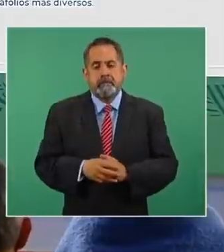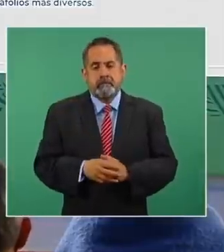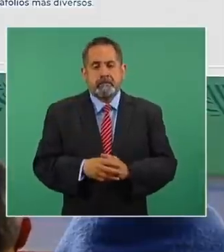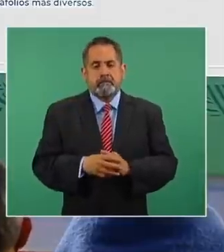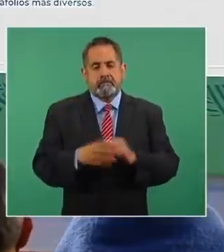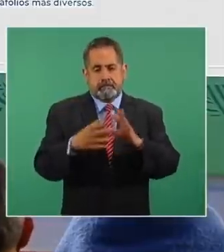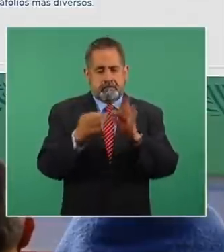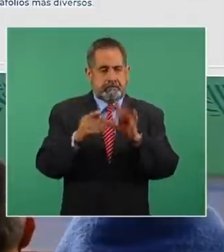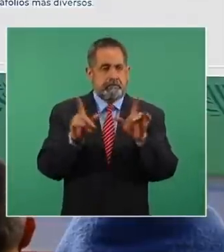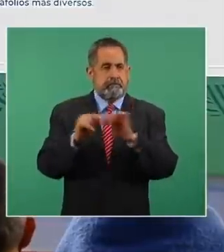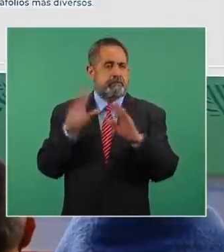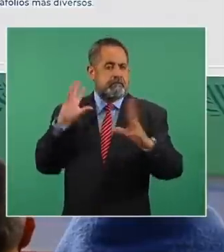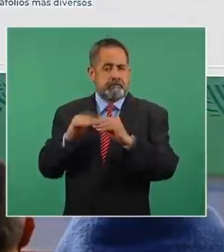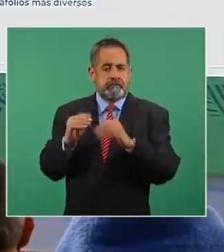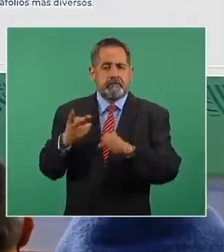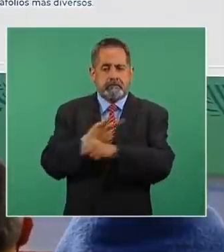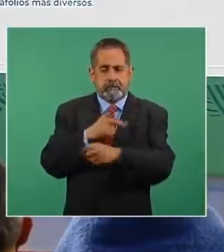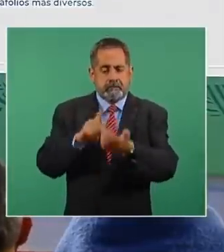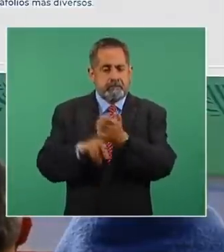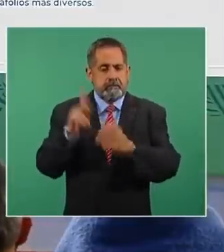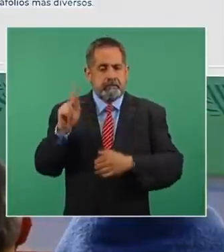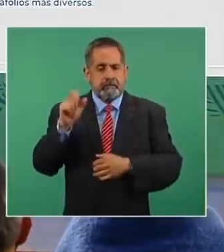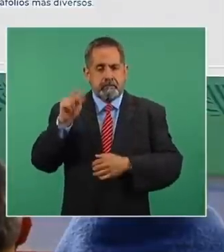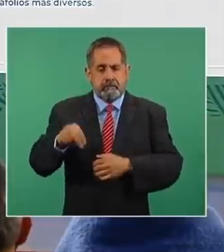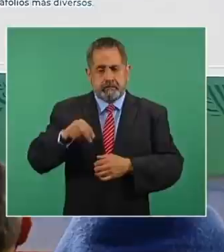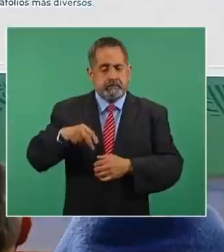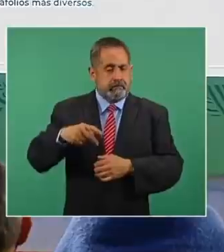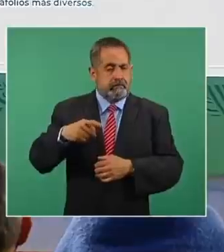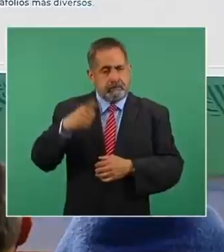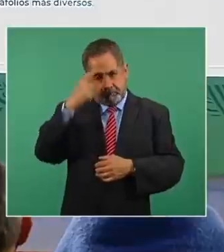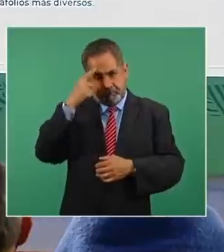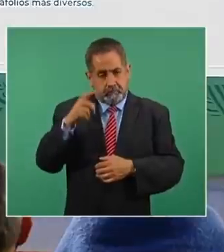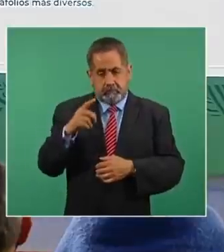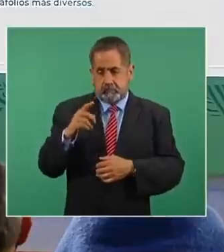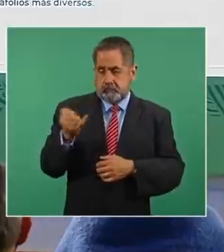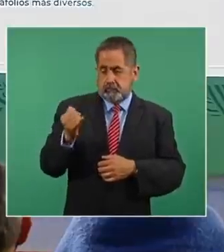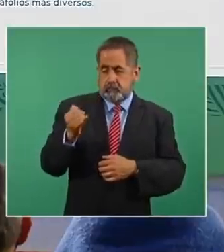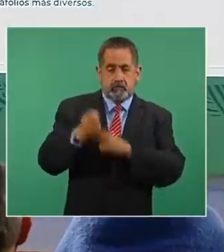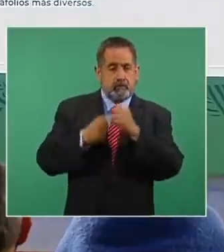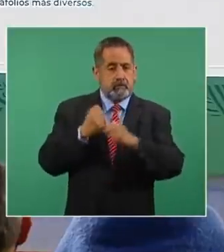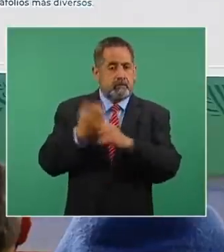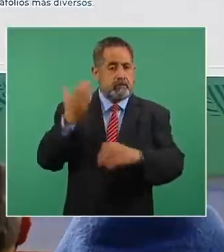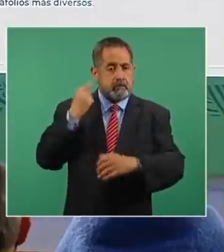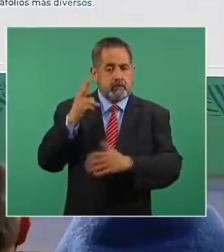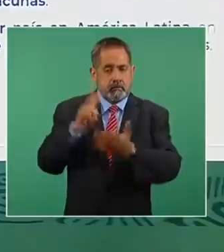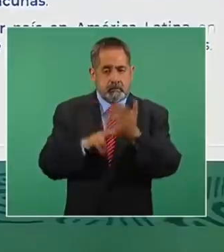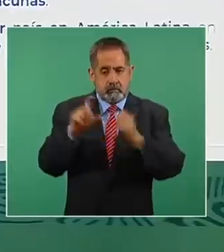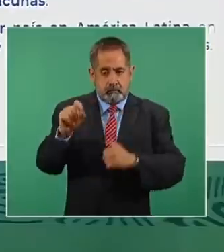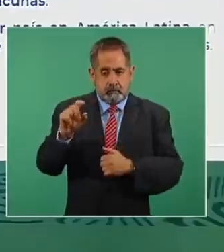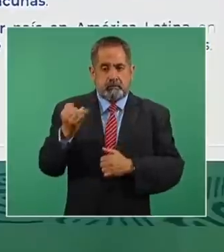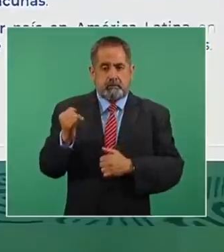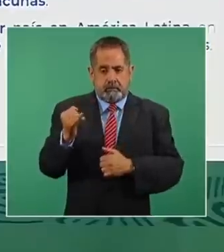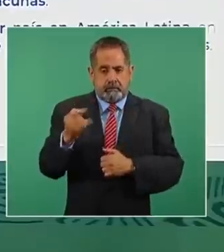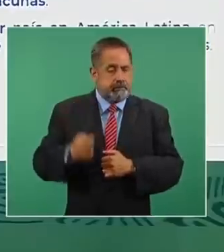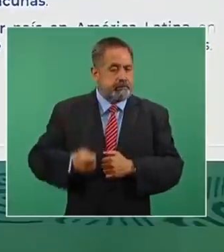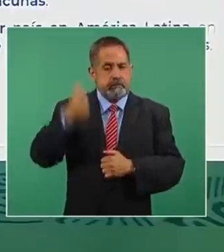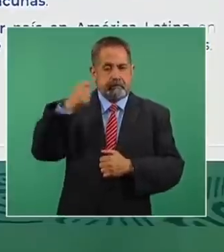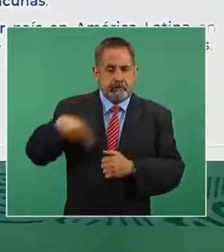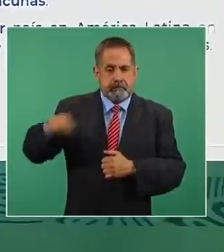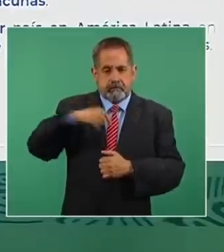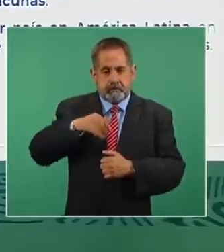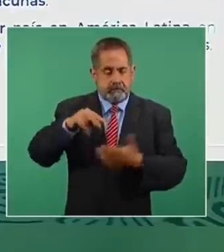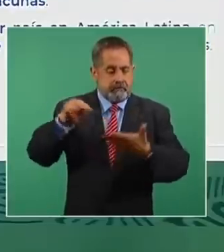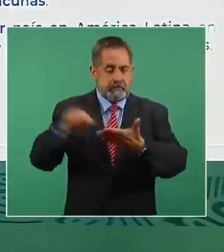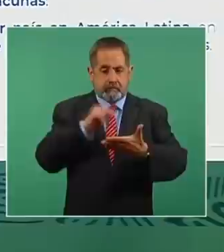recuento de lo que ha sido la Estrategia Mexicana desde julio del 2020, el primer acuerdo se firmó en